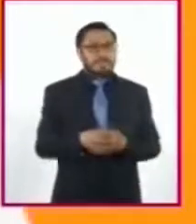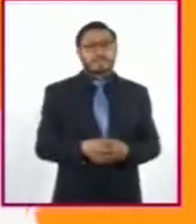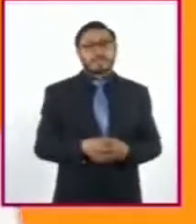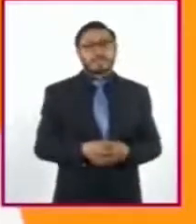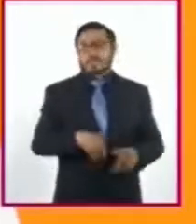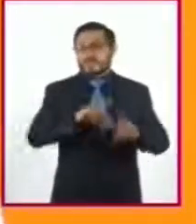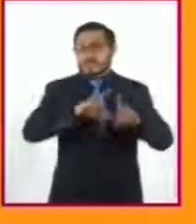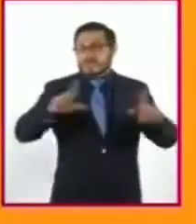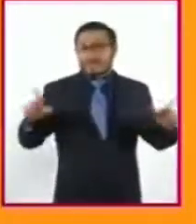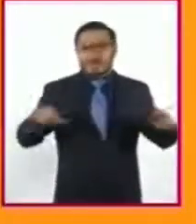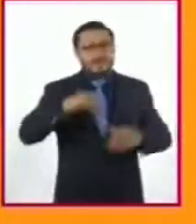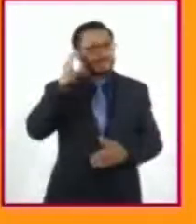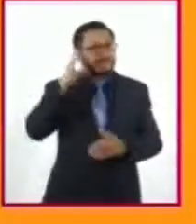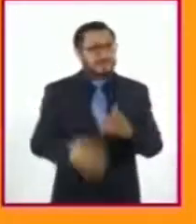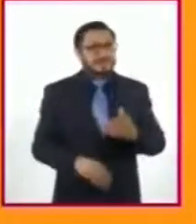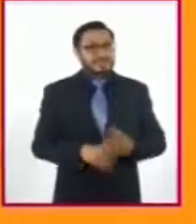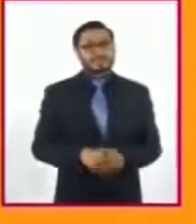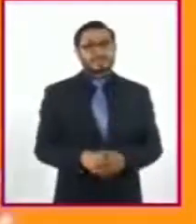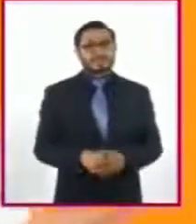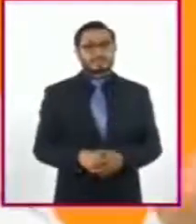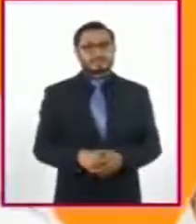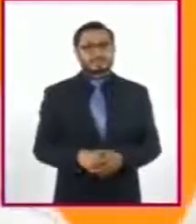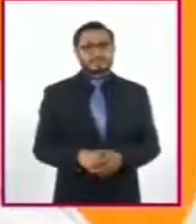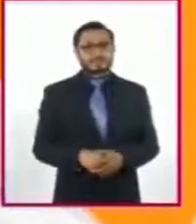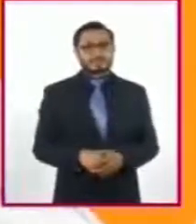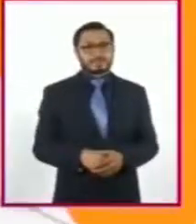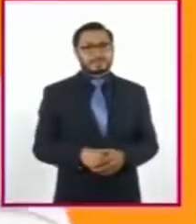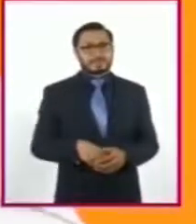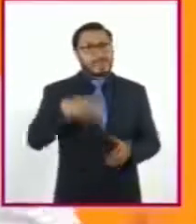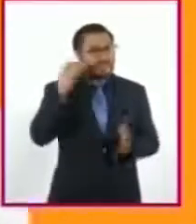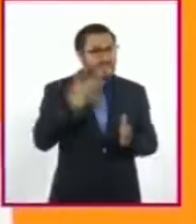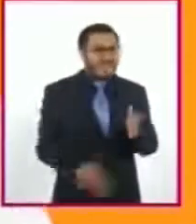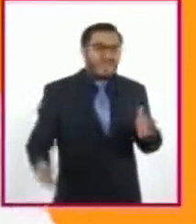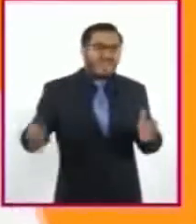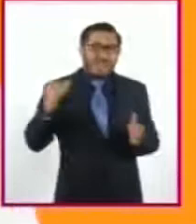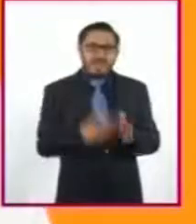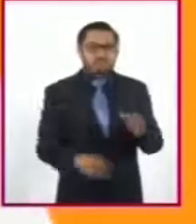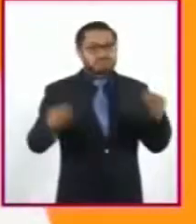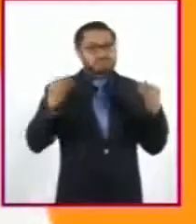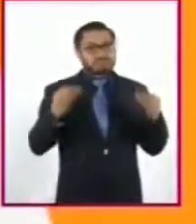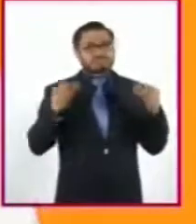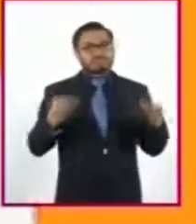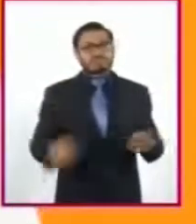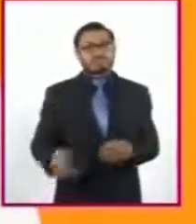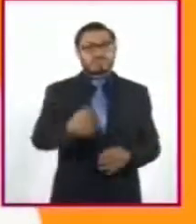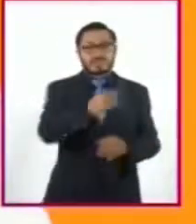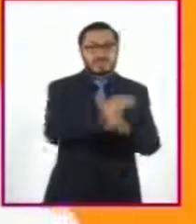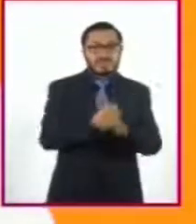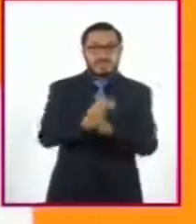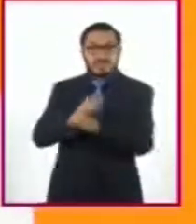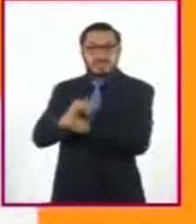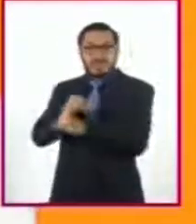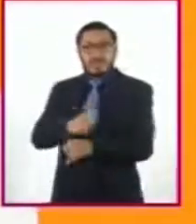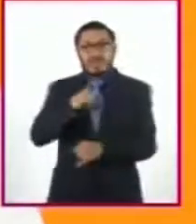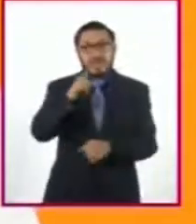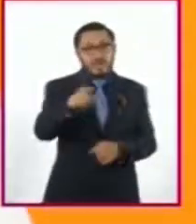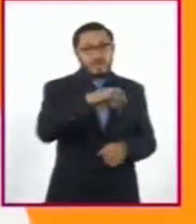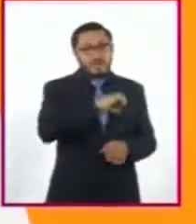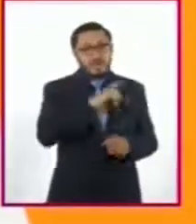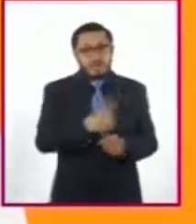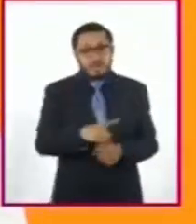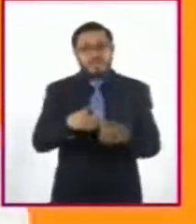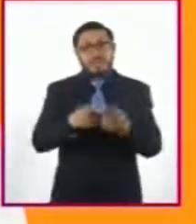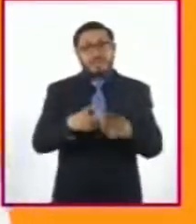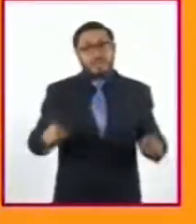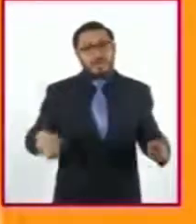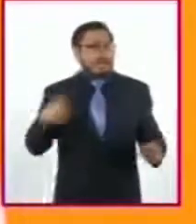Listo, terminamos. Pero aún nos queda mucho por descubrir. Tienes la oportunidad de desarrollar y